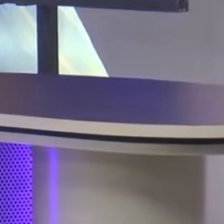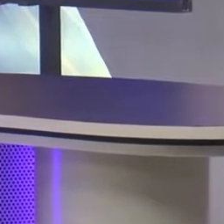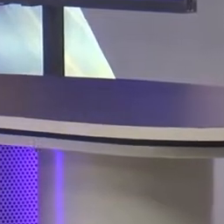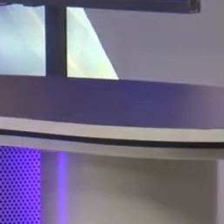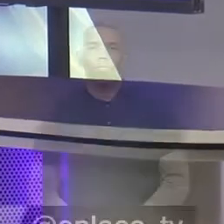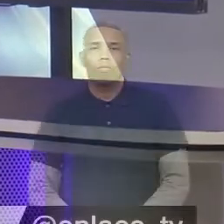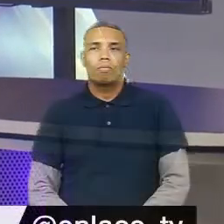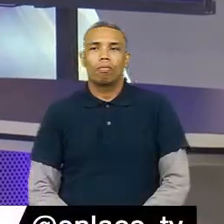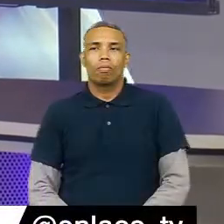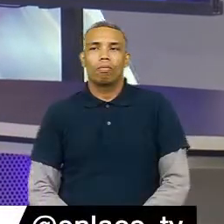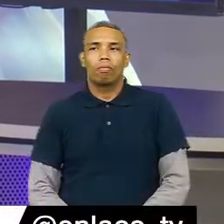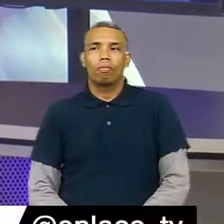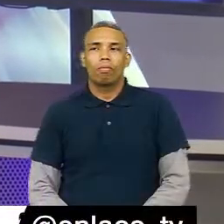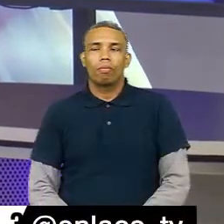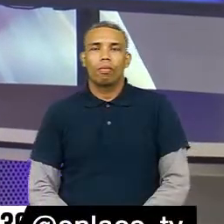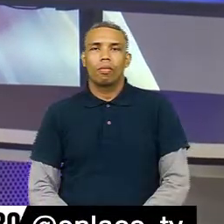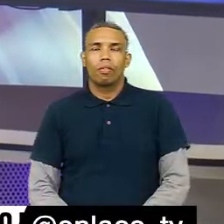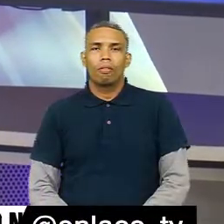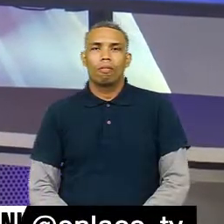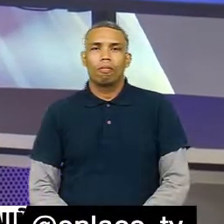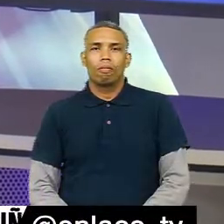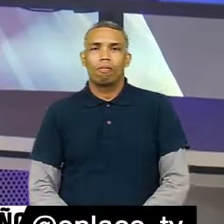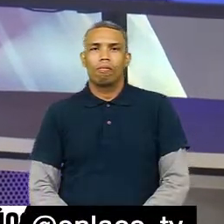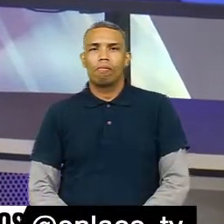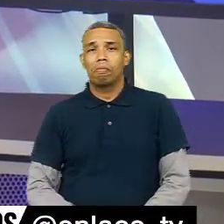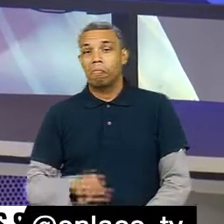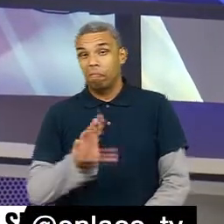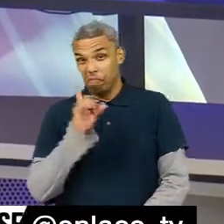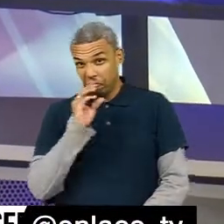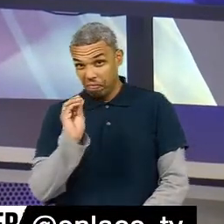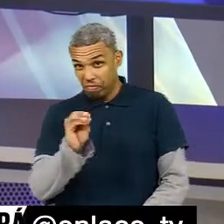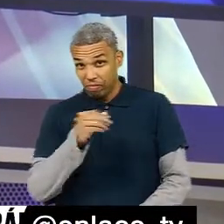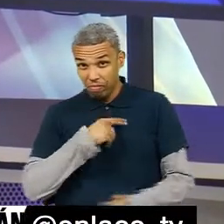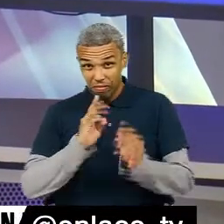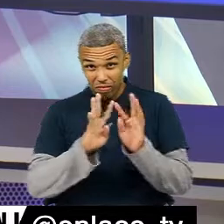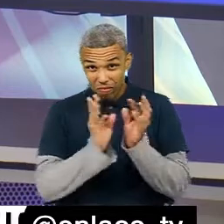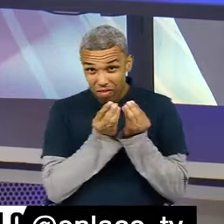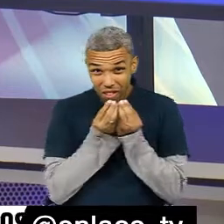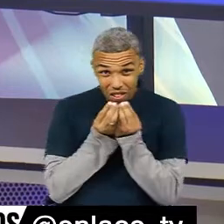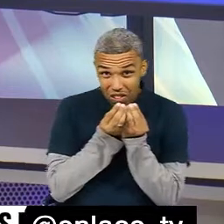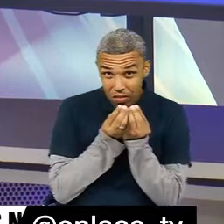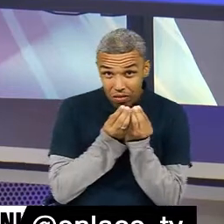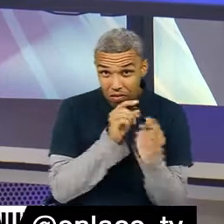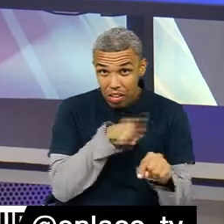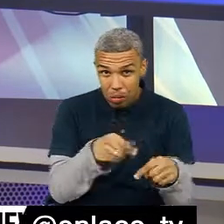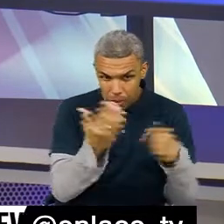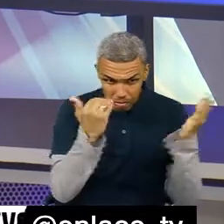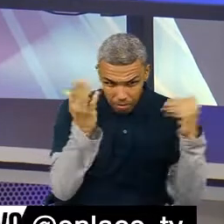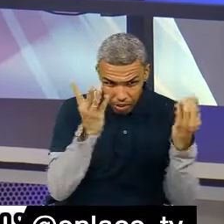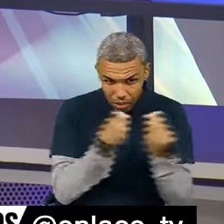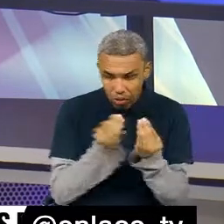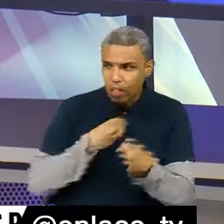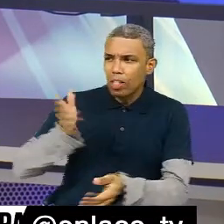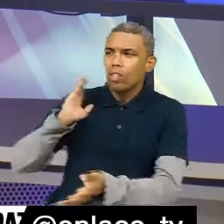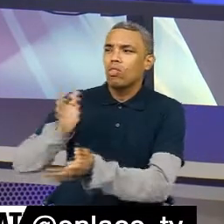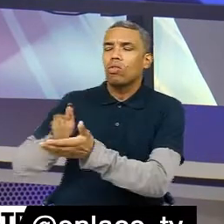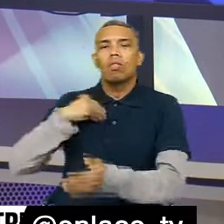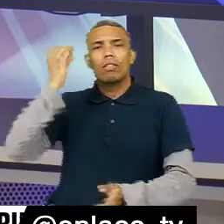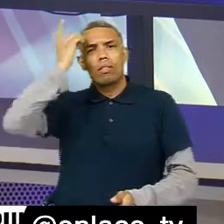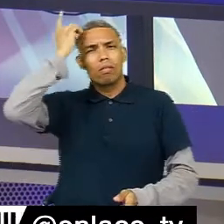Regresamos con más información en Enlace Noticias. Nuevas mayorías de 13 concejales en la Corporación Edilicia motivan la modificación de la composición del